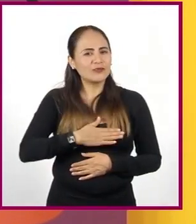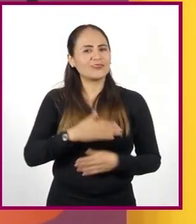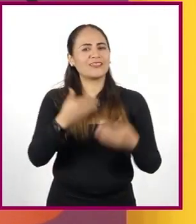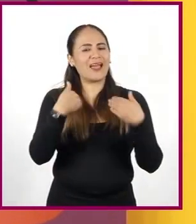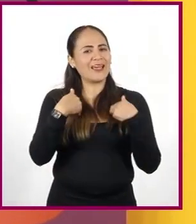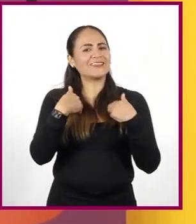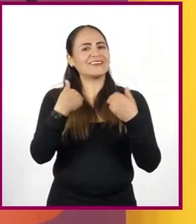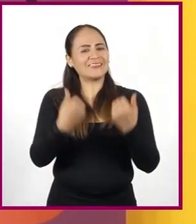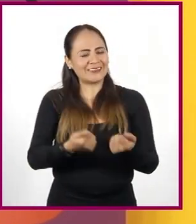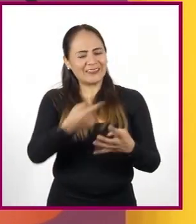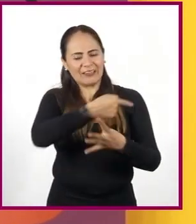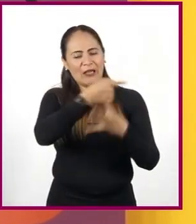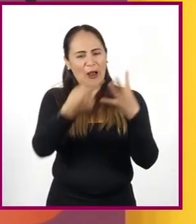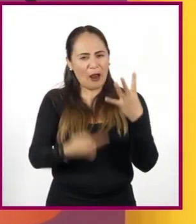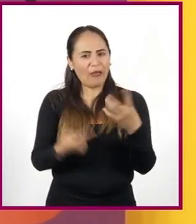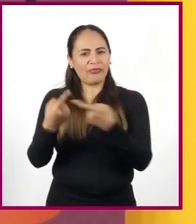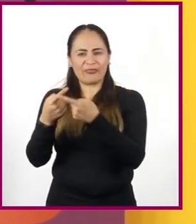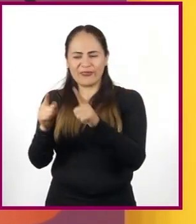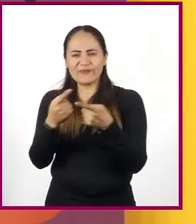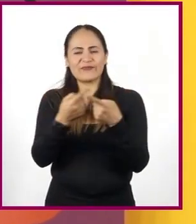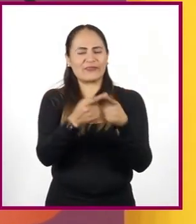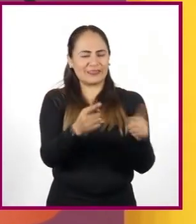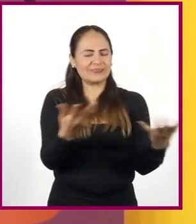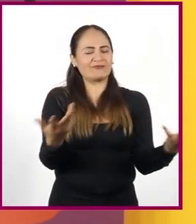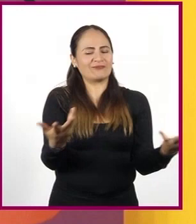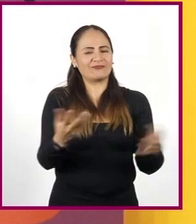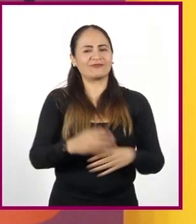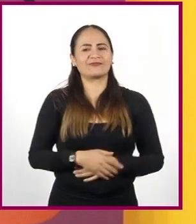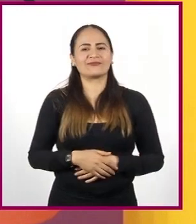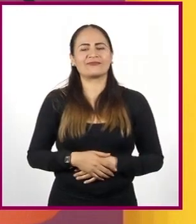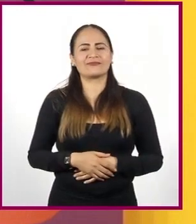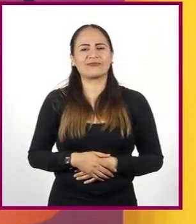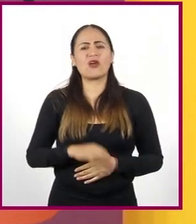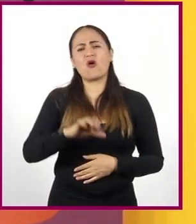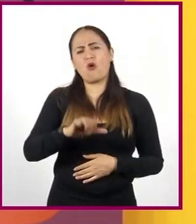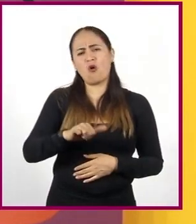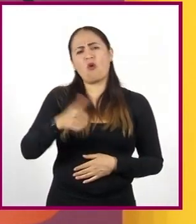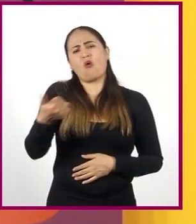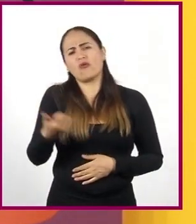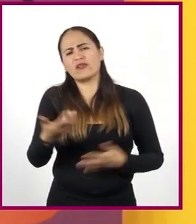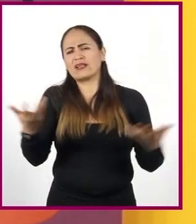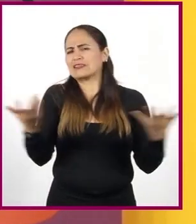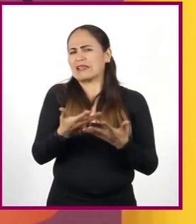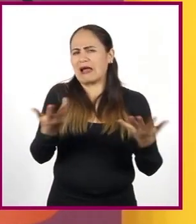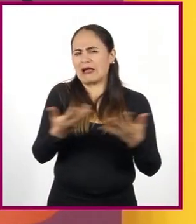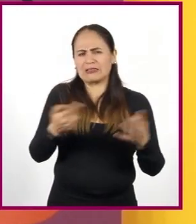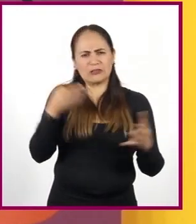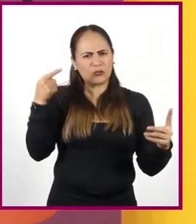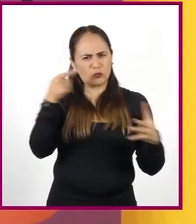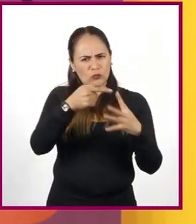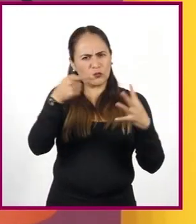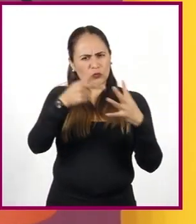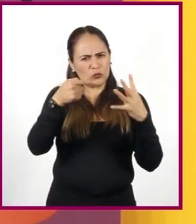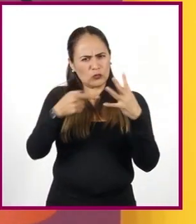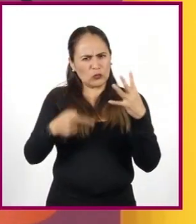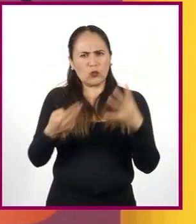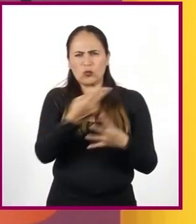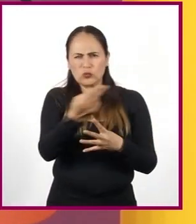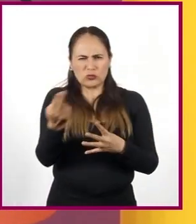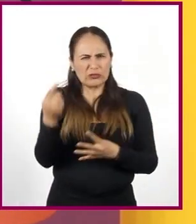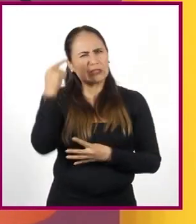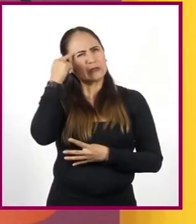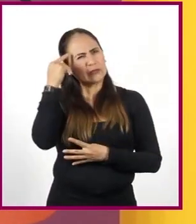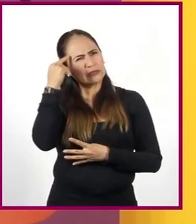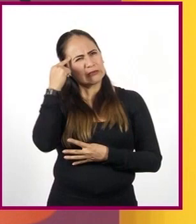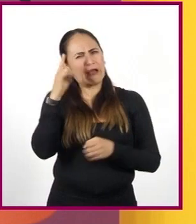de la diversidad de la que también se habla. ¿Qué otras actitudes o acciones concretas consideran que debemos practicar día